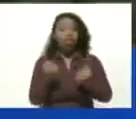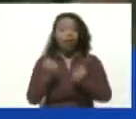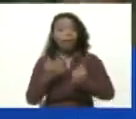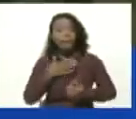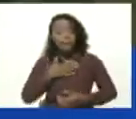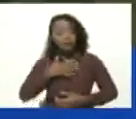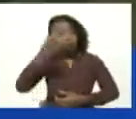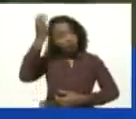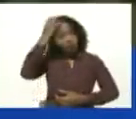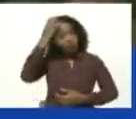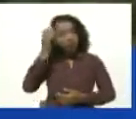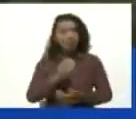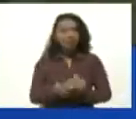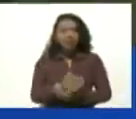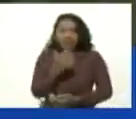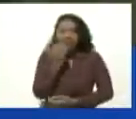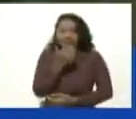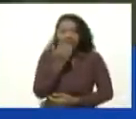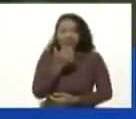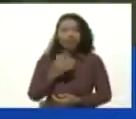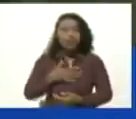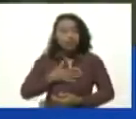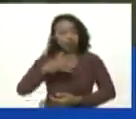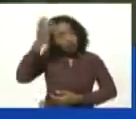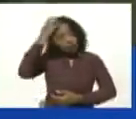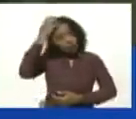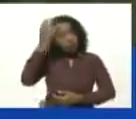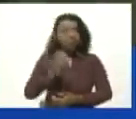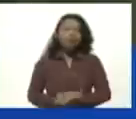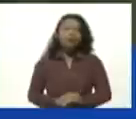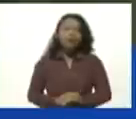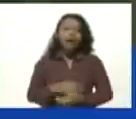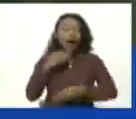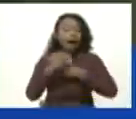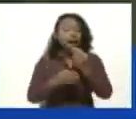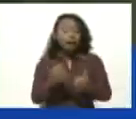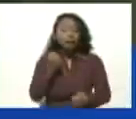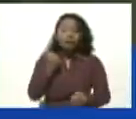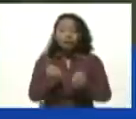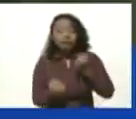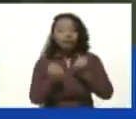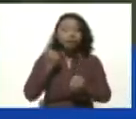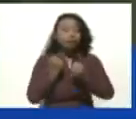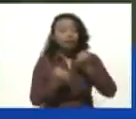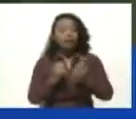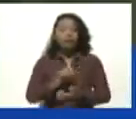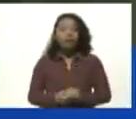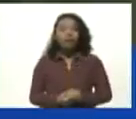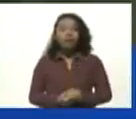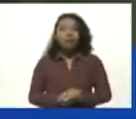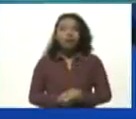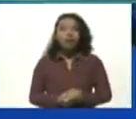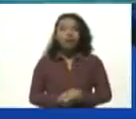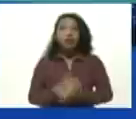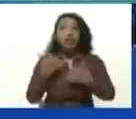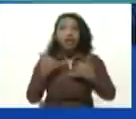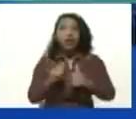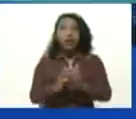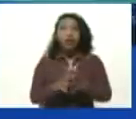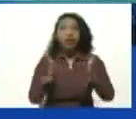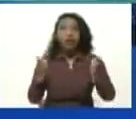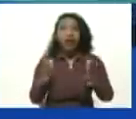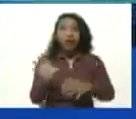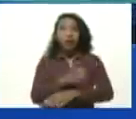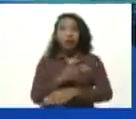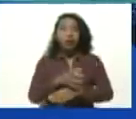rey. Mi reycito. Hacer ejercicio, Rey Armas. Hijo del gran cantante